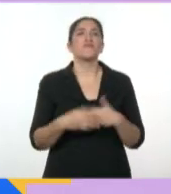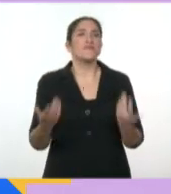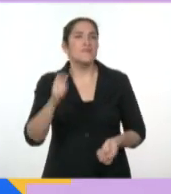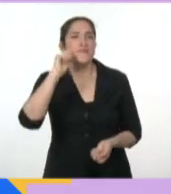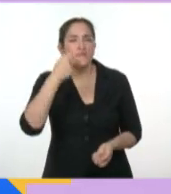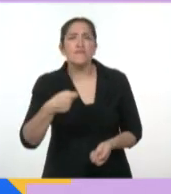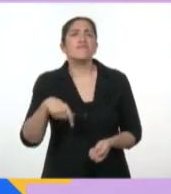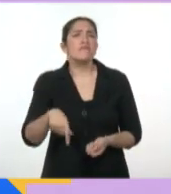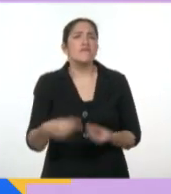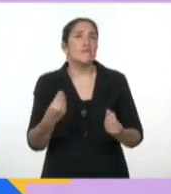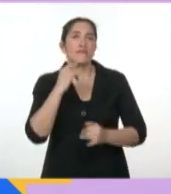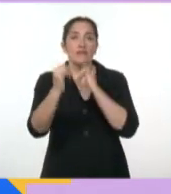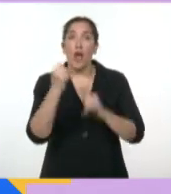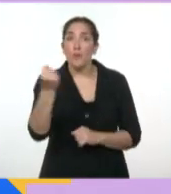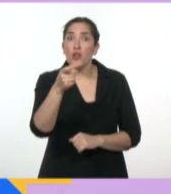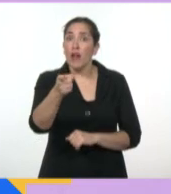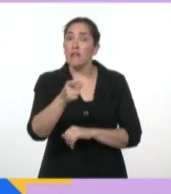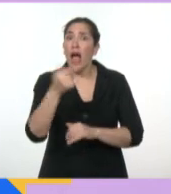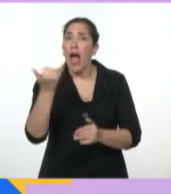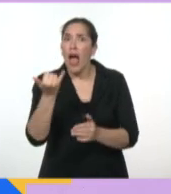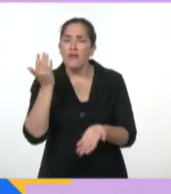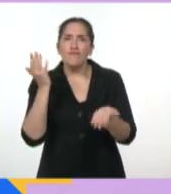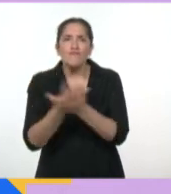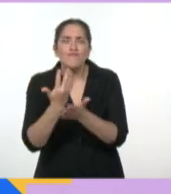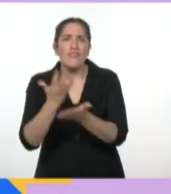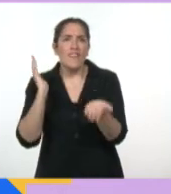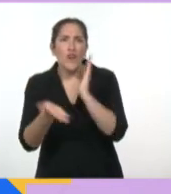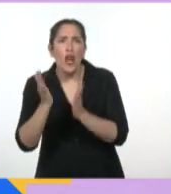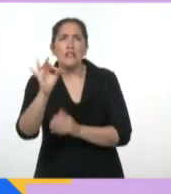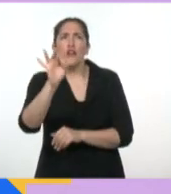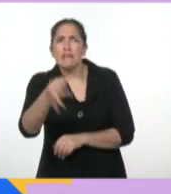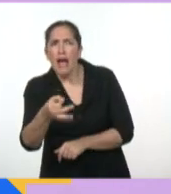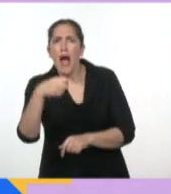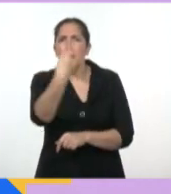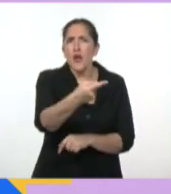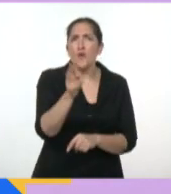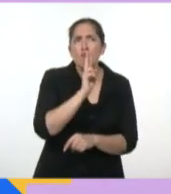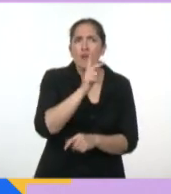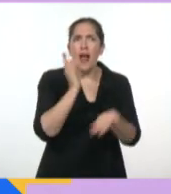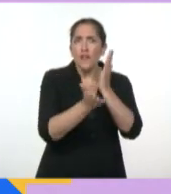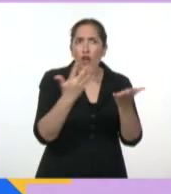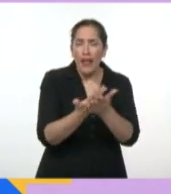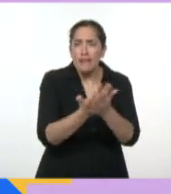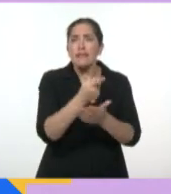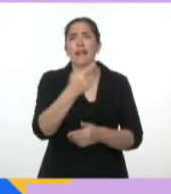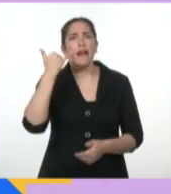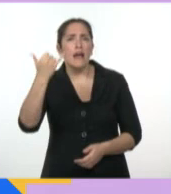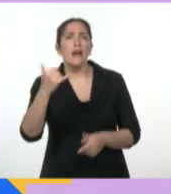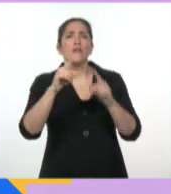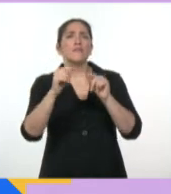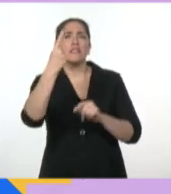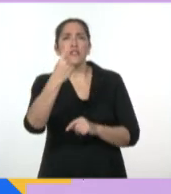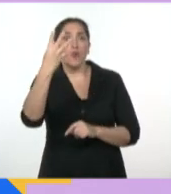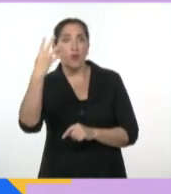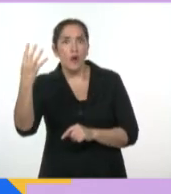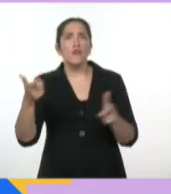importante, ¿eh? Si sufriste violencia por ser mujer o conoces a alguien que la haya sufrido, podés llamar a la línea 144 del Consejo